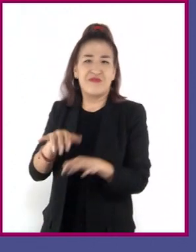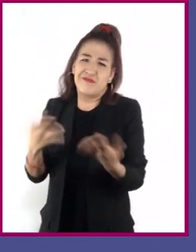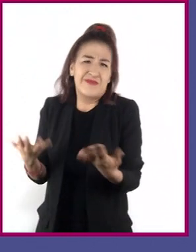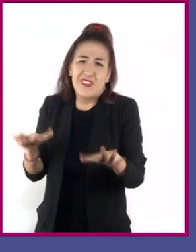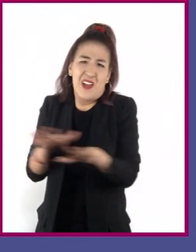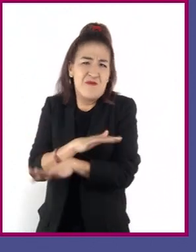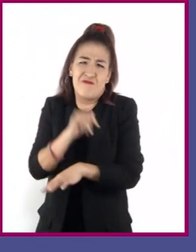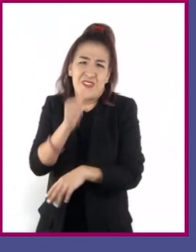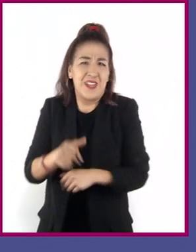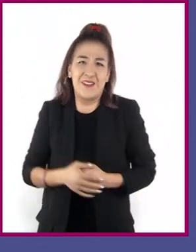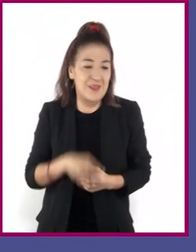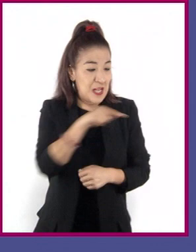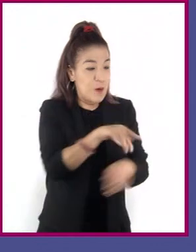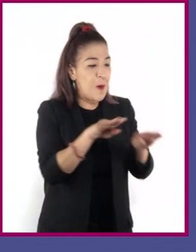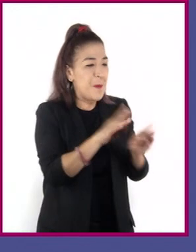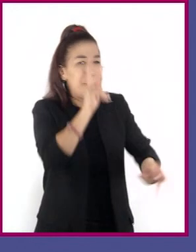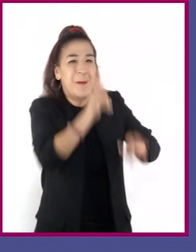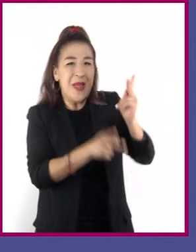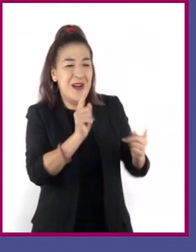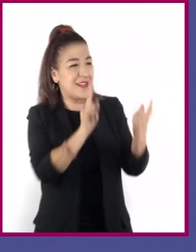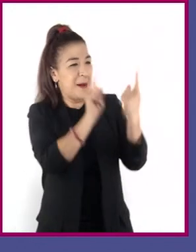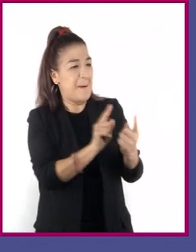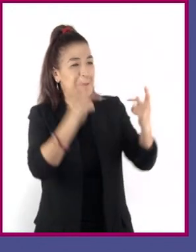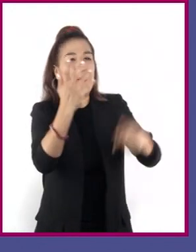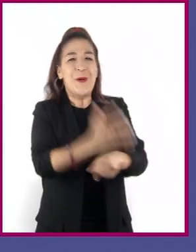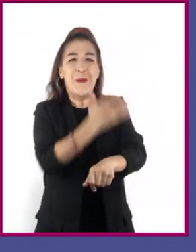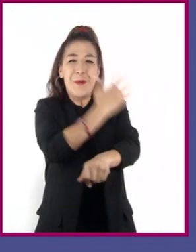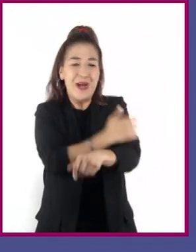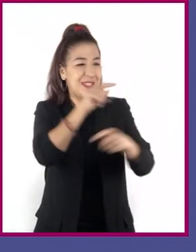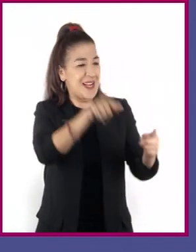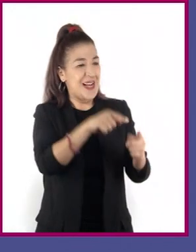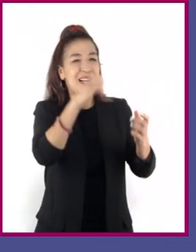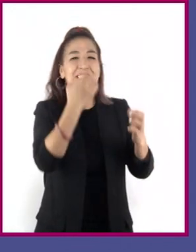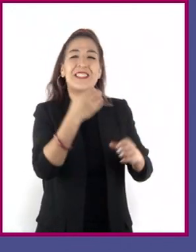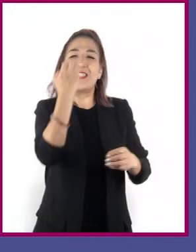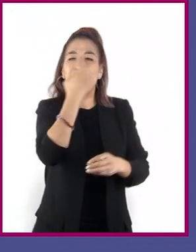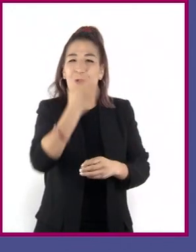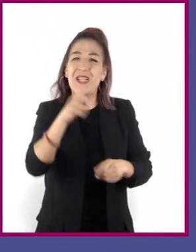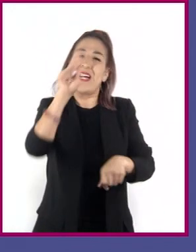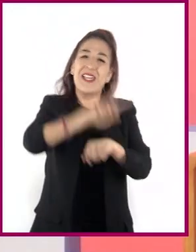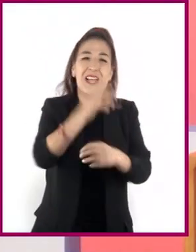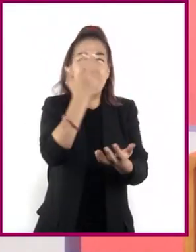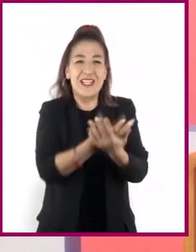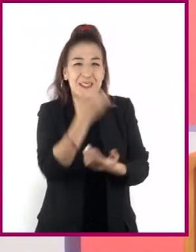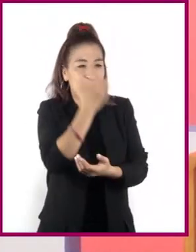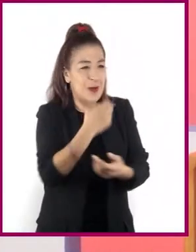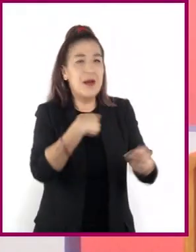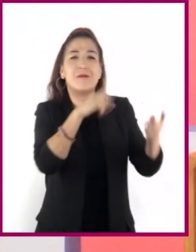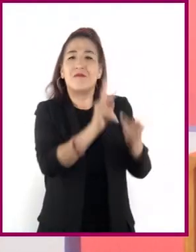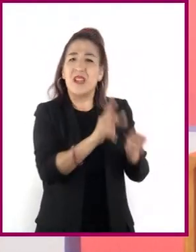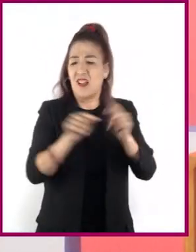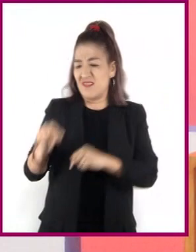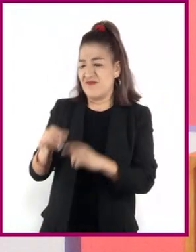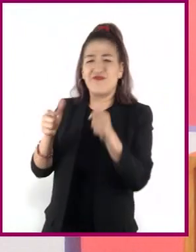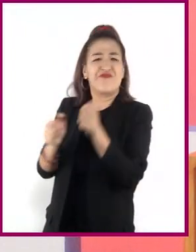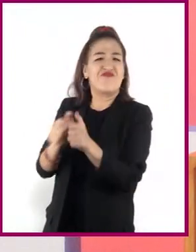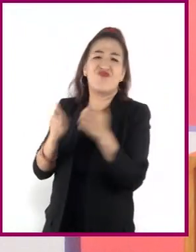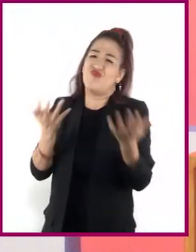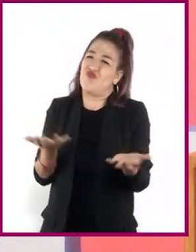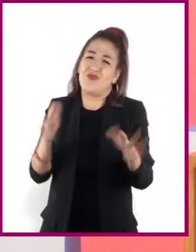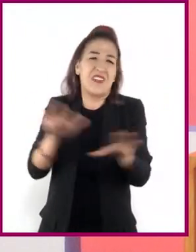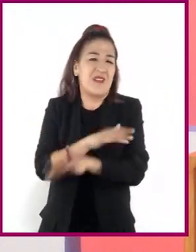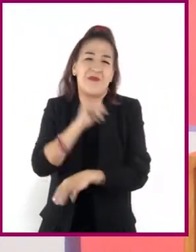cambiaría una buena charla de compañeros en el descanso por un chat ahora revisemos y